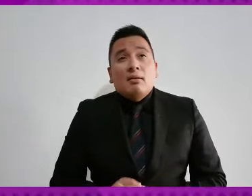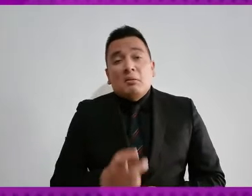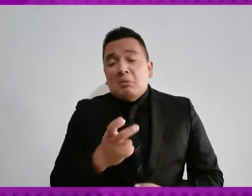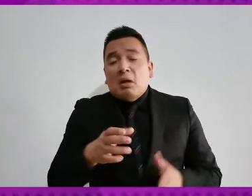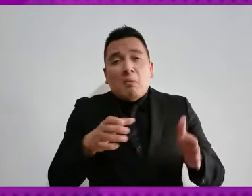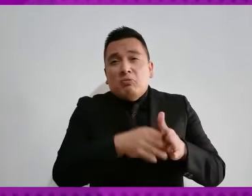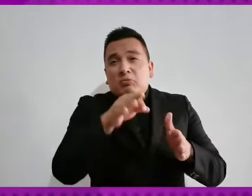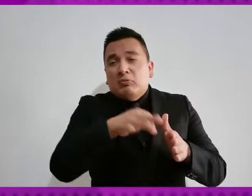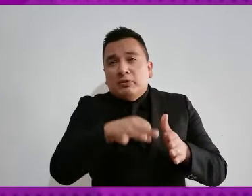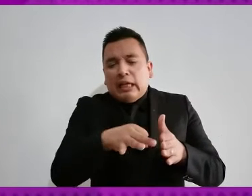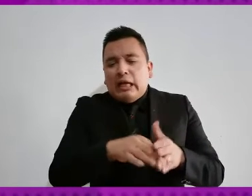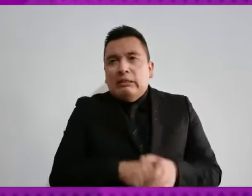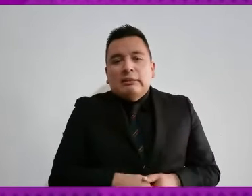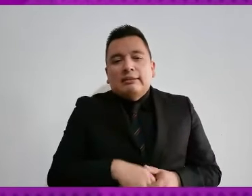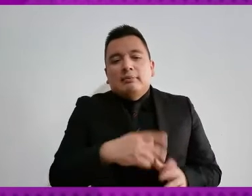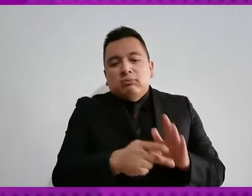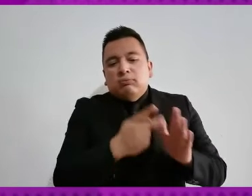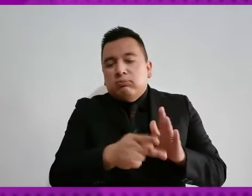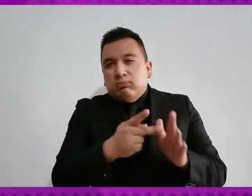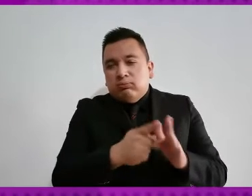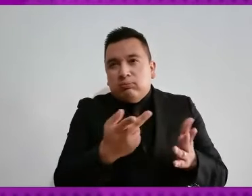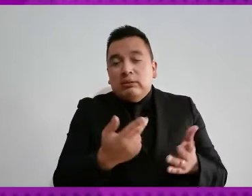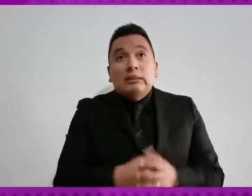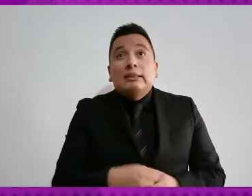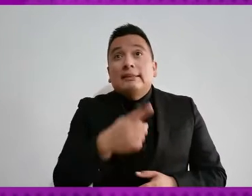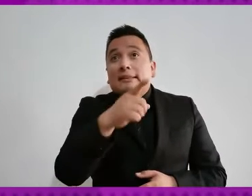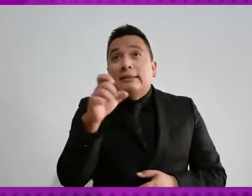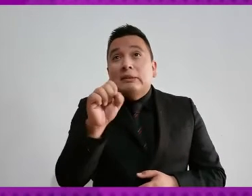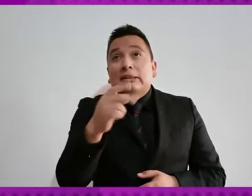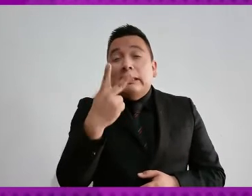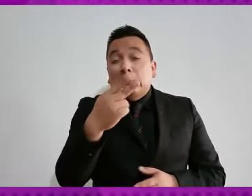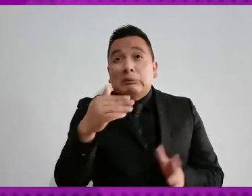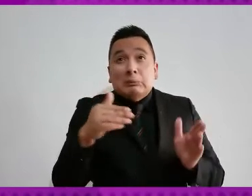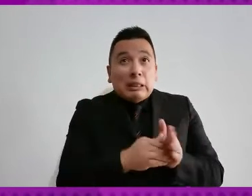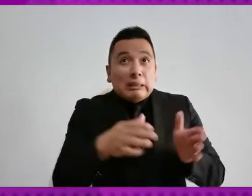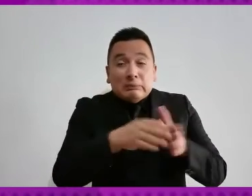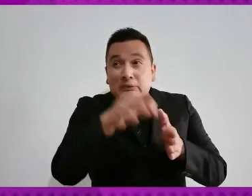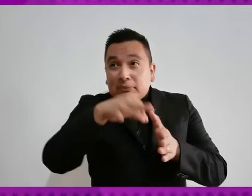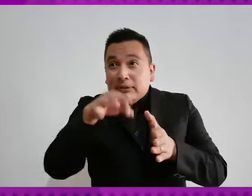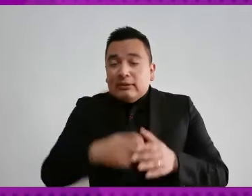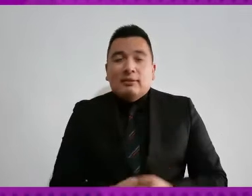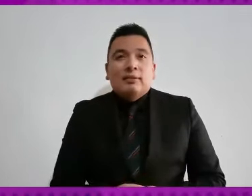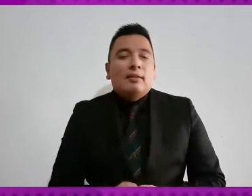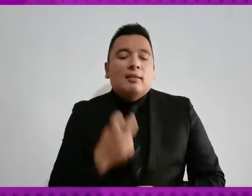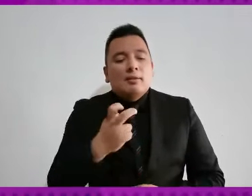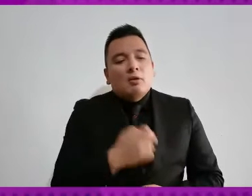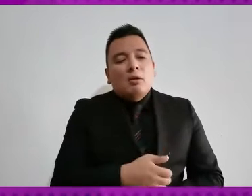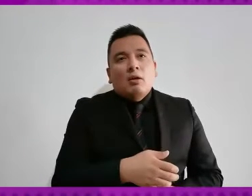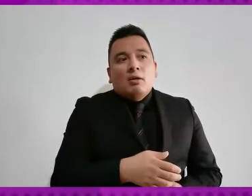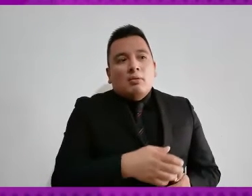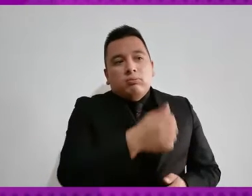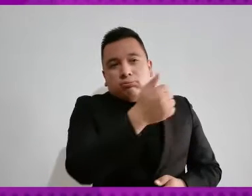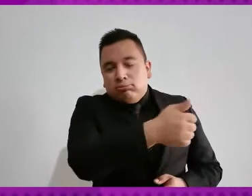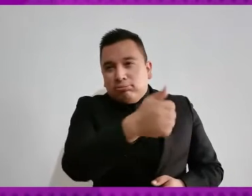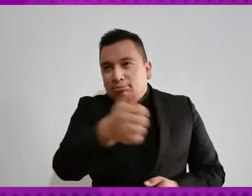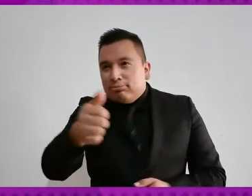casillas que se instalan. Y en esta ocasión, como bien se menciona, más de 162,000. Es decir, la democracia se recrea en cada casilla,